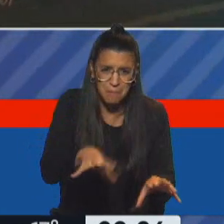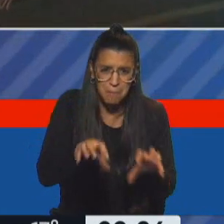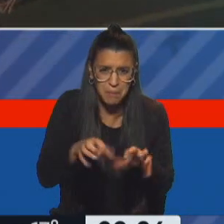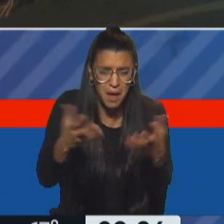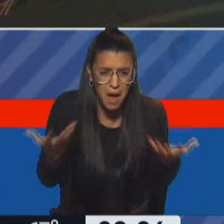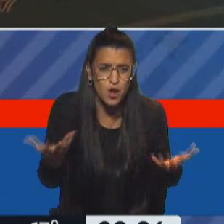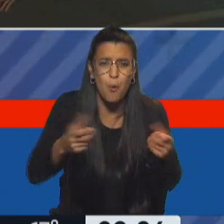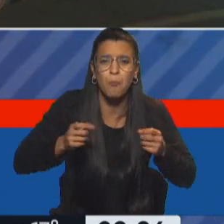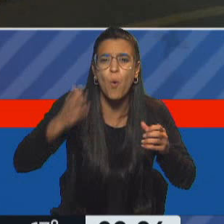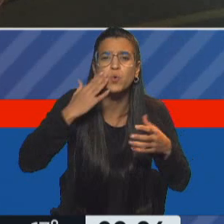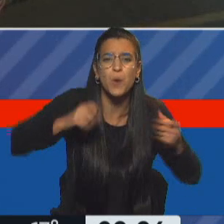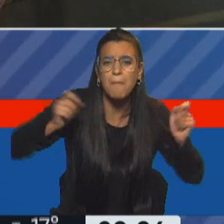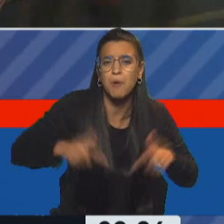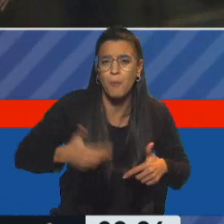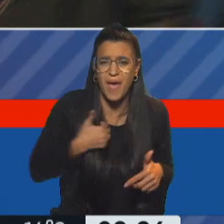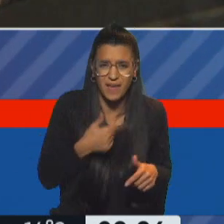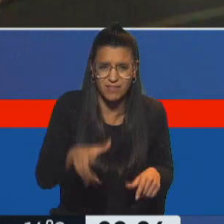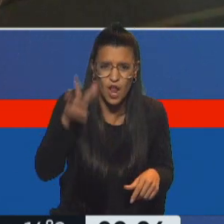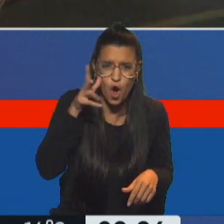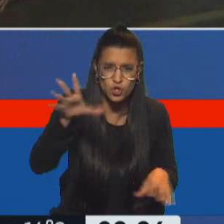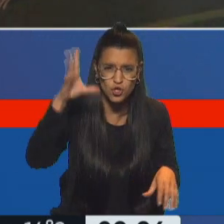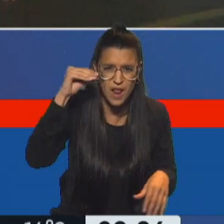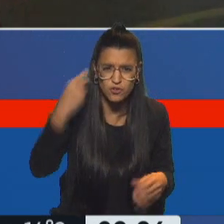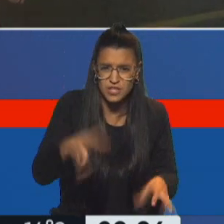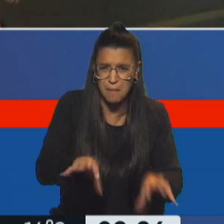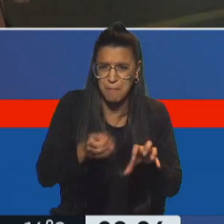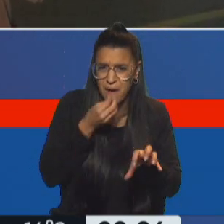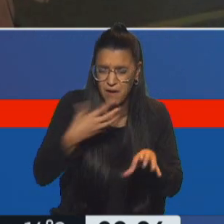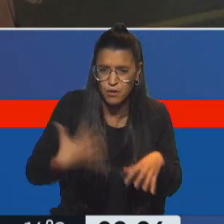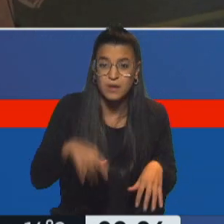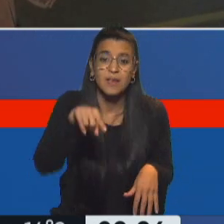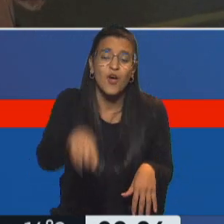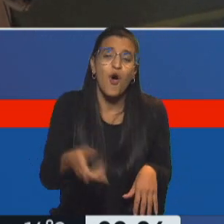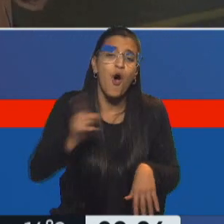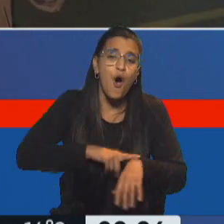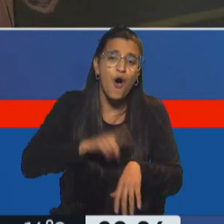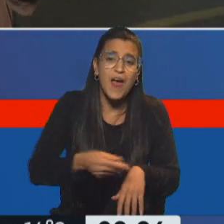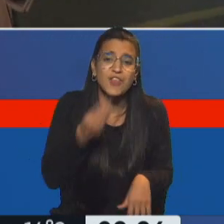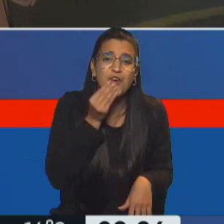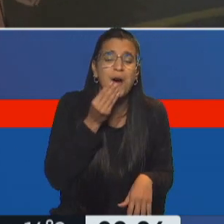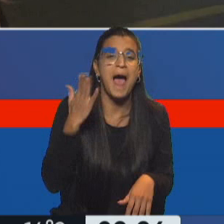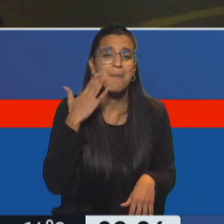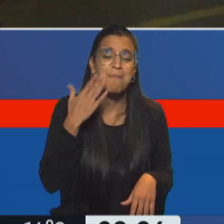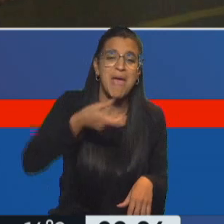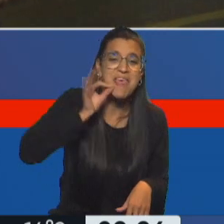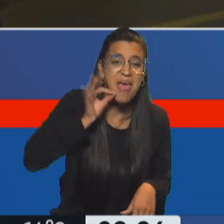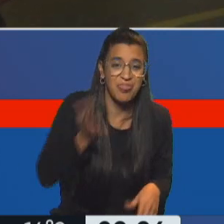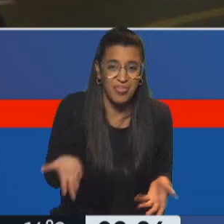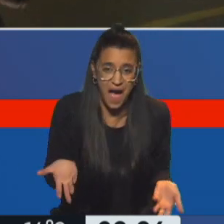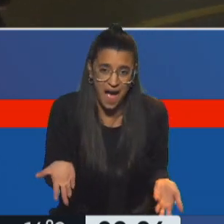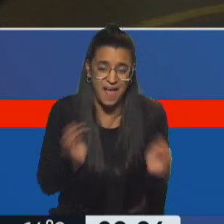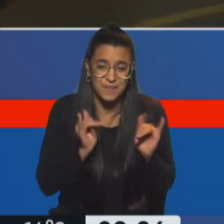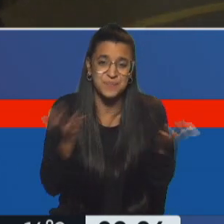la idiosincrasia nuestra, pero a las 21 me parece que está bien. Y este es horario de merienda para nosotros, sí, Alejandro. Sí, bueno. Imagínate